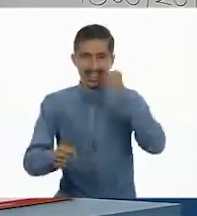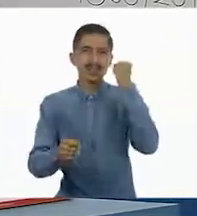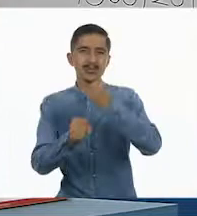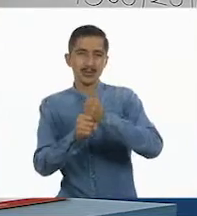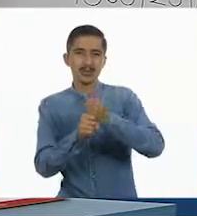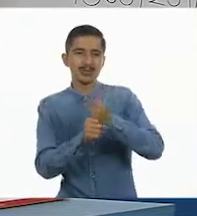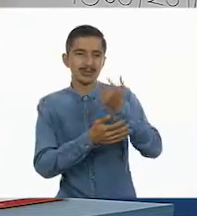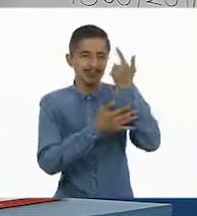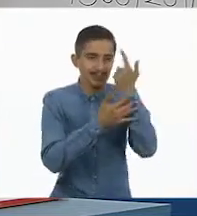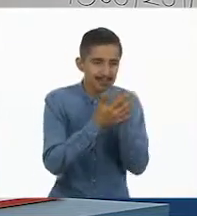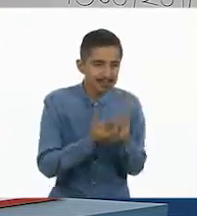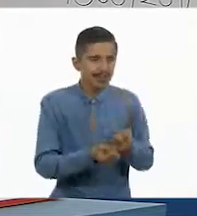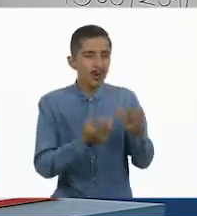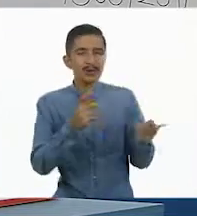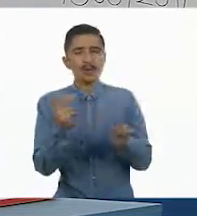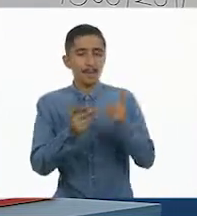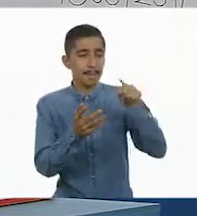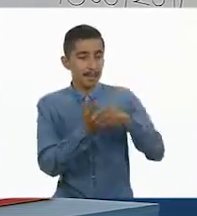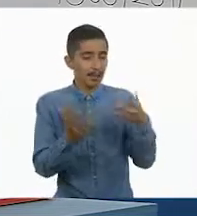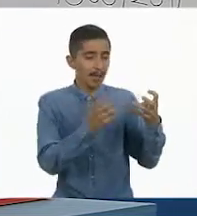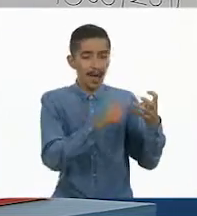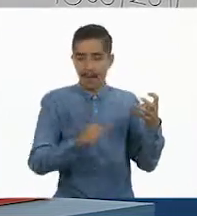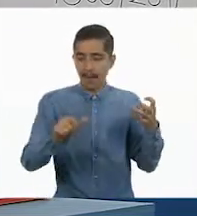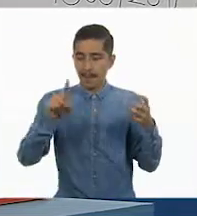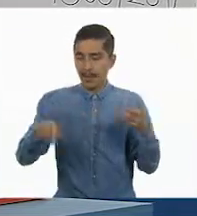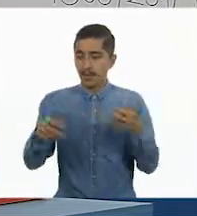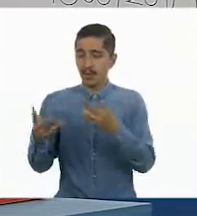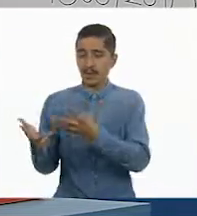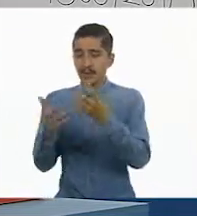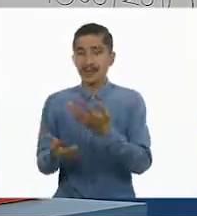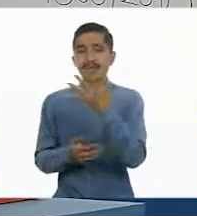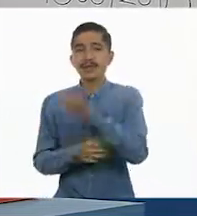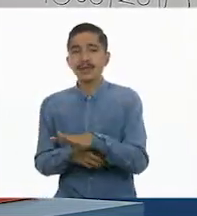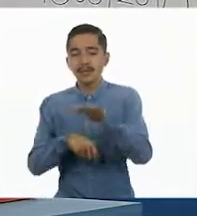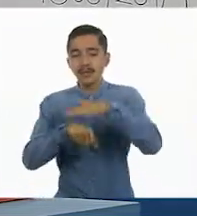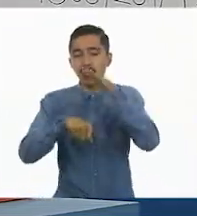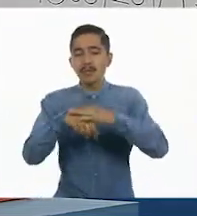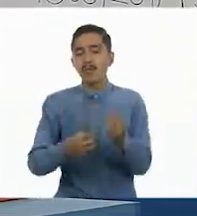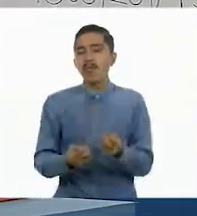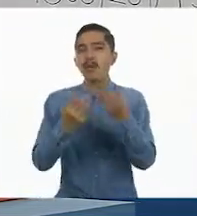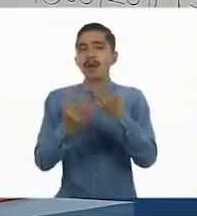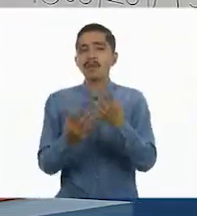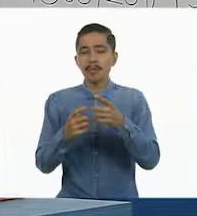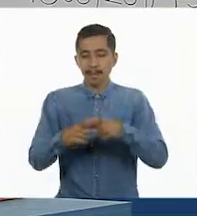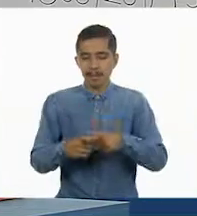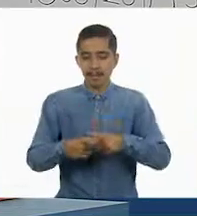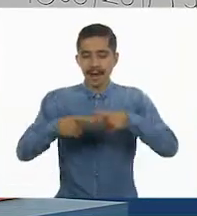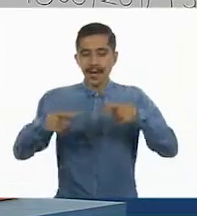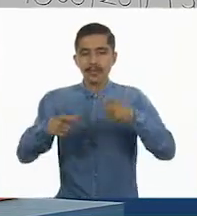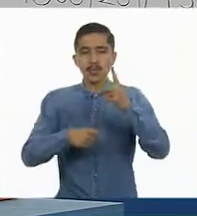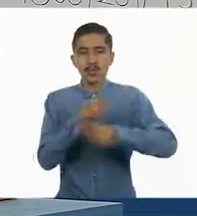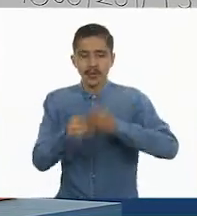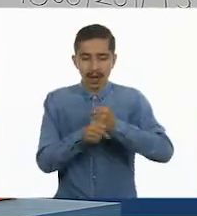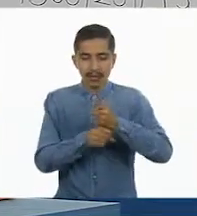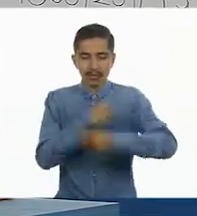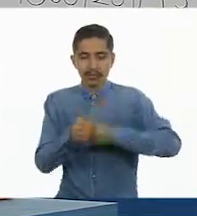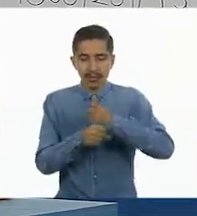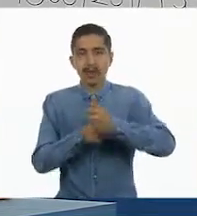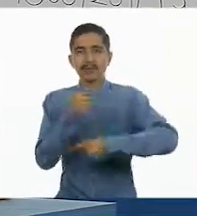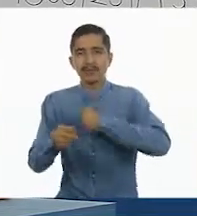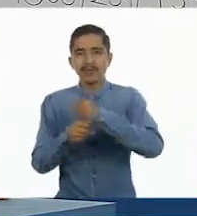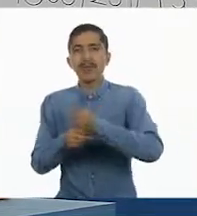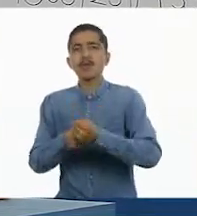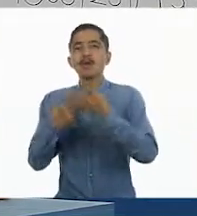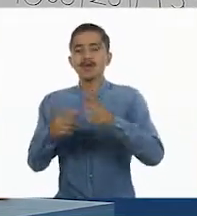entre 1900 y 1910, pues obtenemos un promedio de cuánto fue creciendo la población cada año. Más o menos,